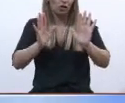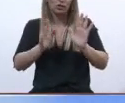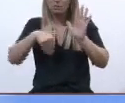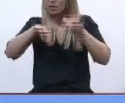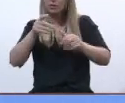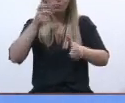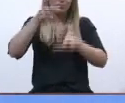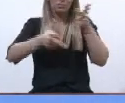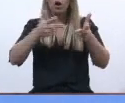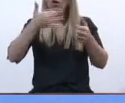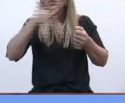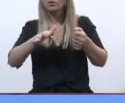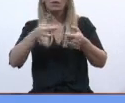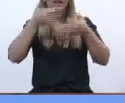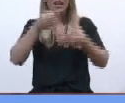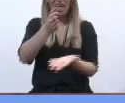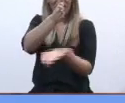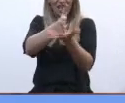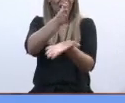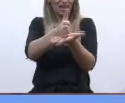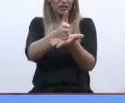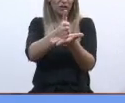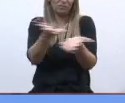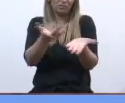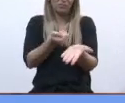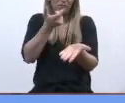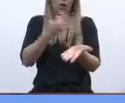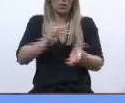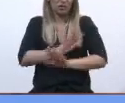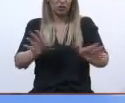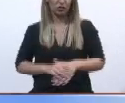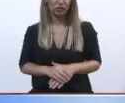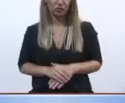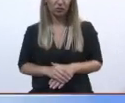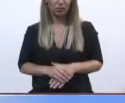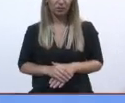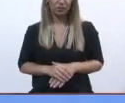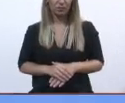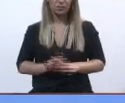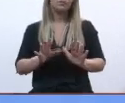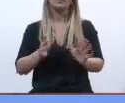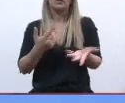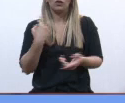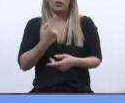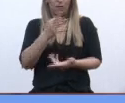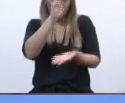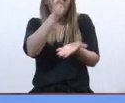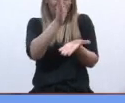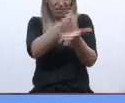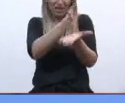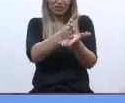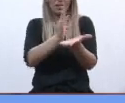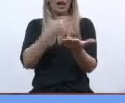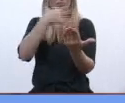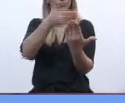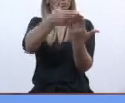sentido común. El derecho es sentido común, no es para expertos. El derecho es sentido común y hay que atenerse a esa